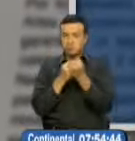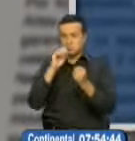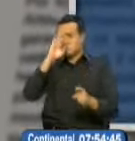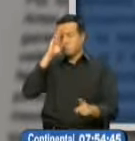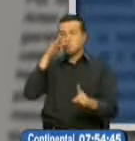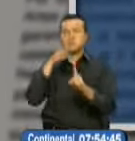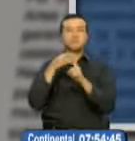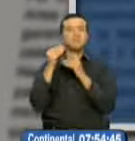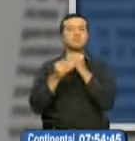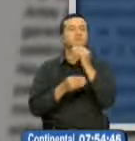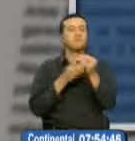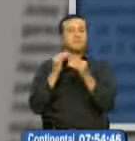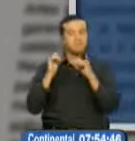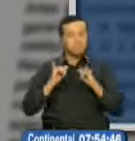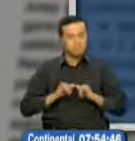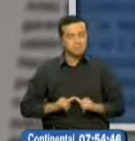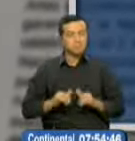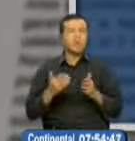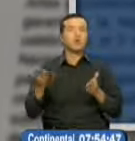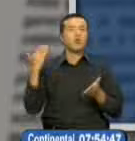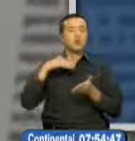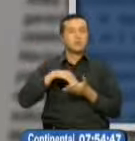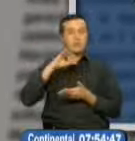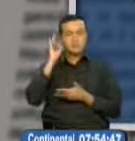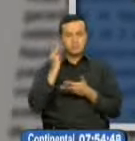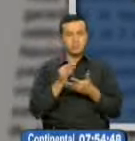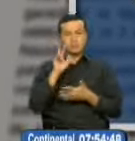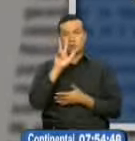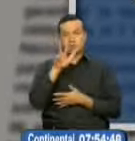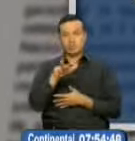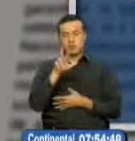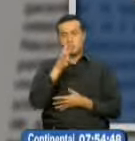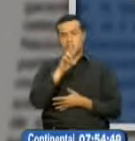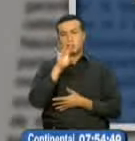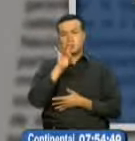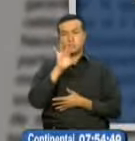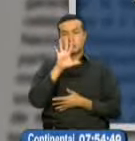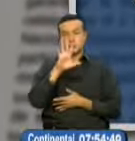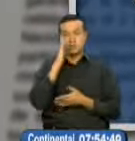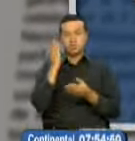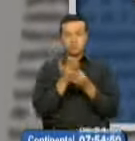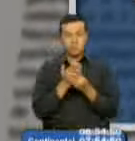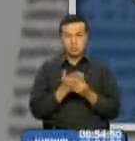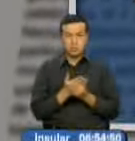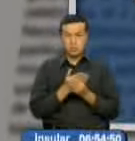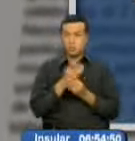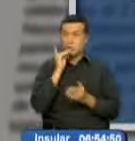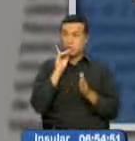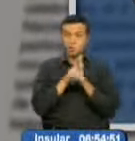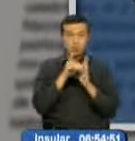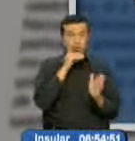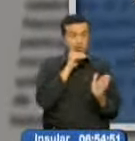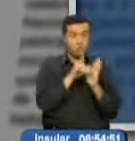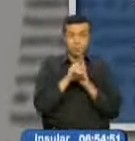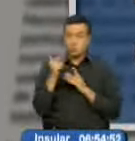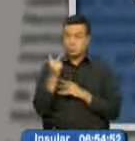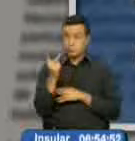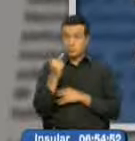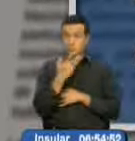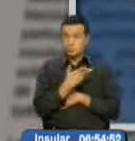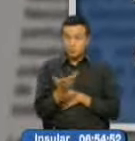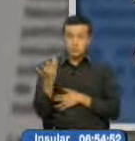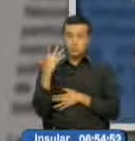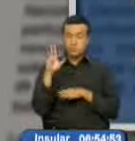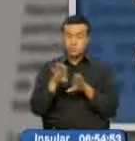de participar activamente del reconteo de 3.685 actas objetadas por los partidos y movimientos